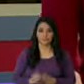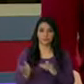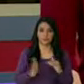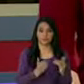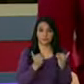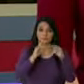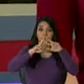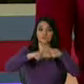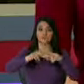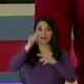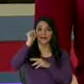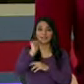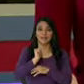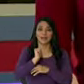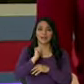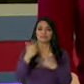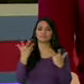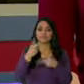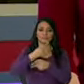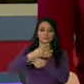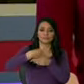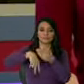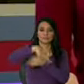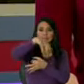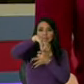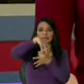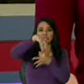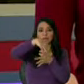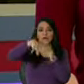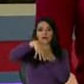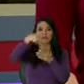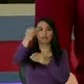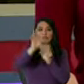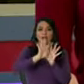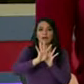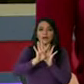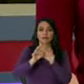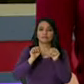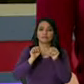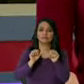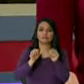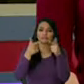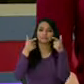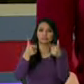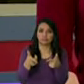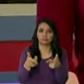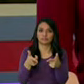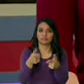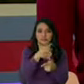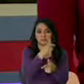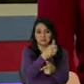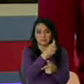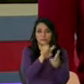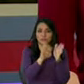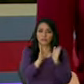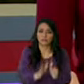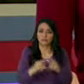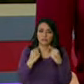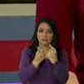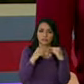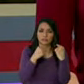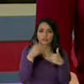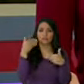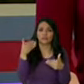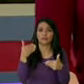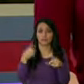qué es lo que pasó el día de ayer en los exteriores del Consejo Nacional Electoral, donde continúa todavía la vigilia convocada por los ciudadanos y movimientos políticos